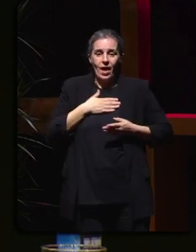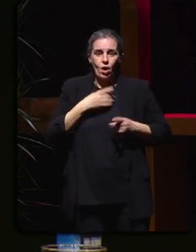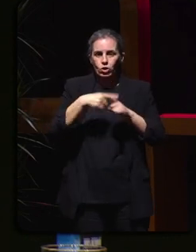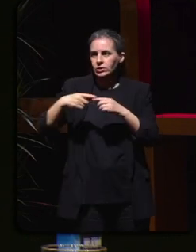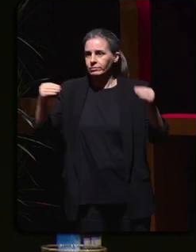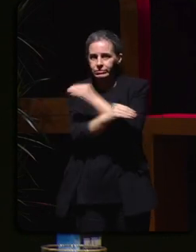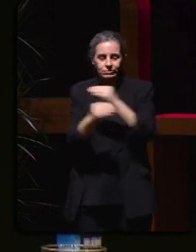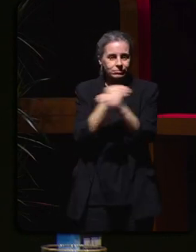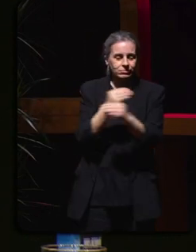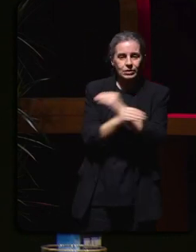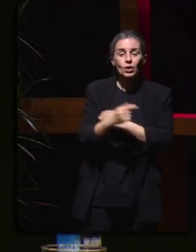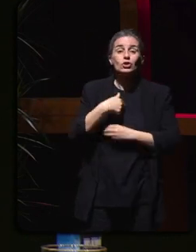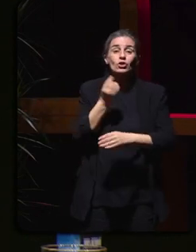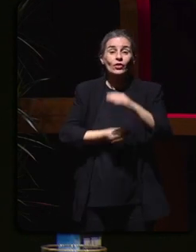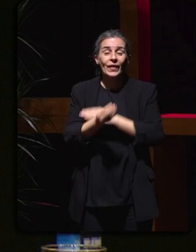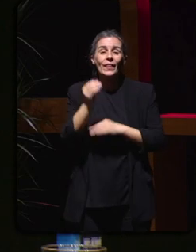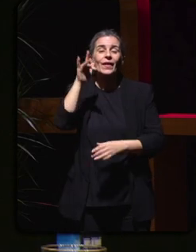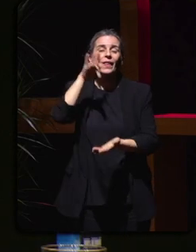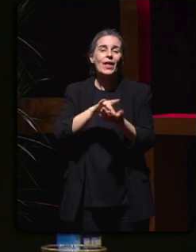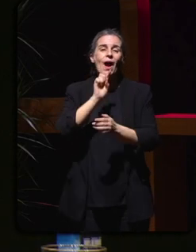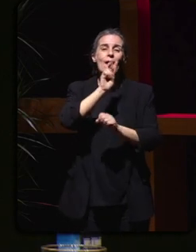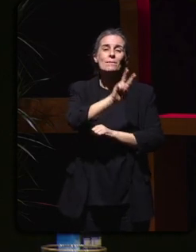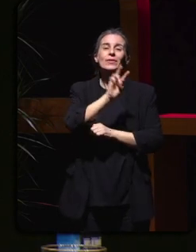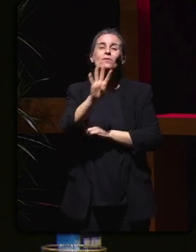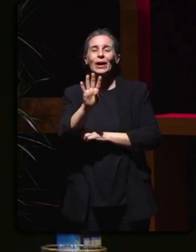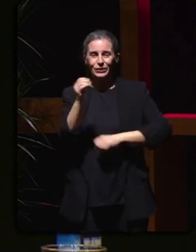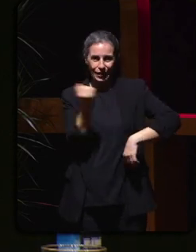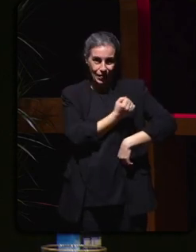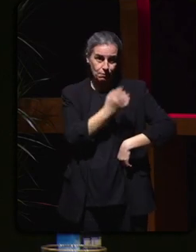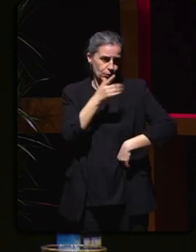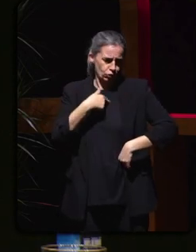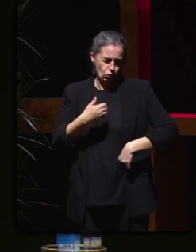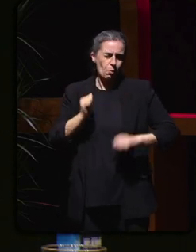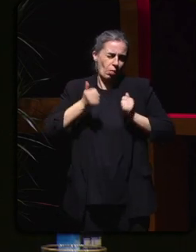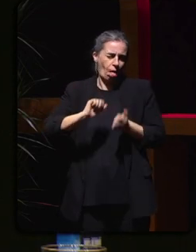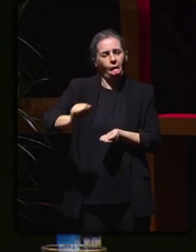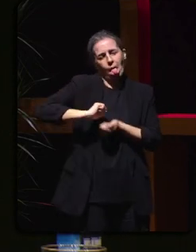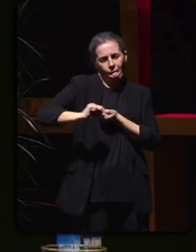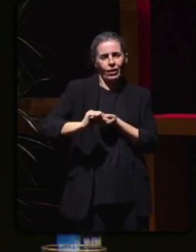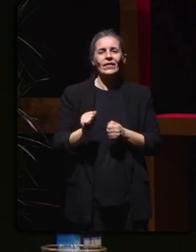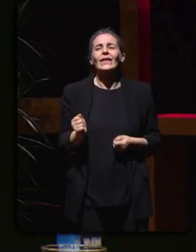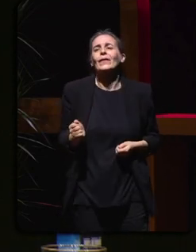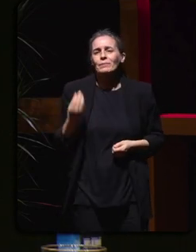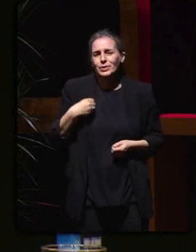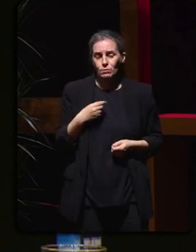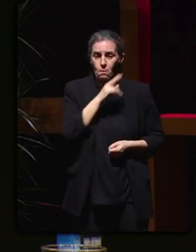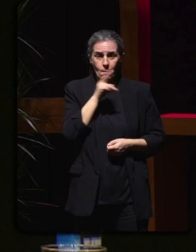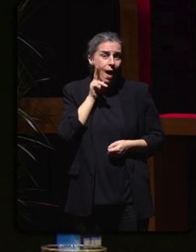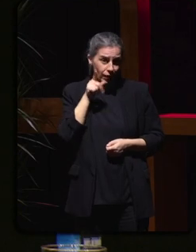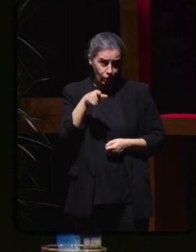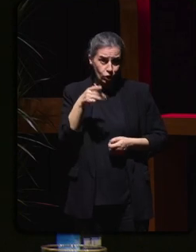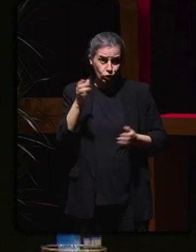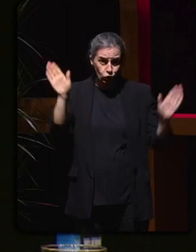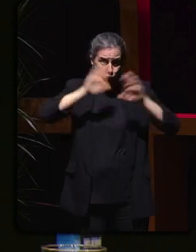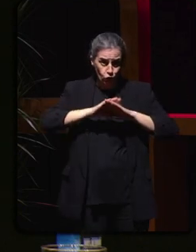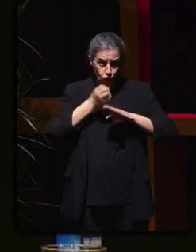nací un 24 de diciembre porque para dar por saco pues Empezando por saco desde el minuto número uno para que me iba a privar le di a mi madre en la Nochebuena